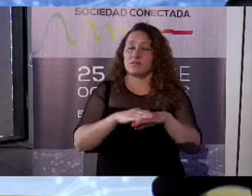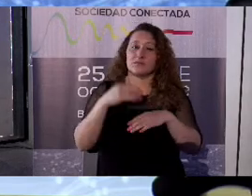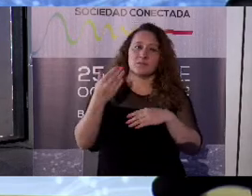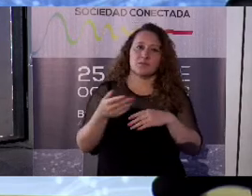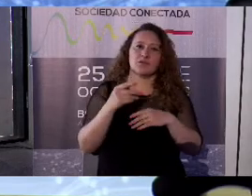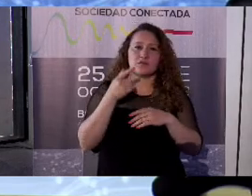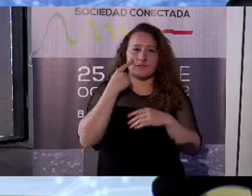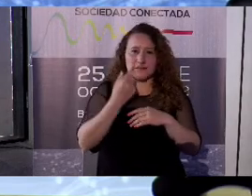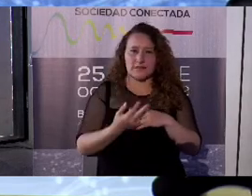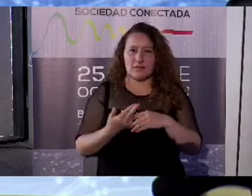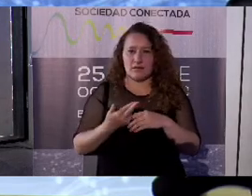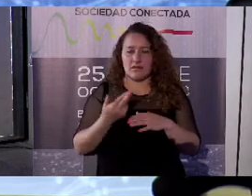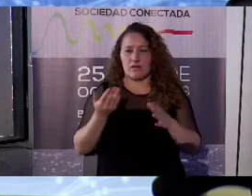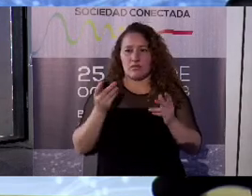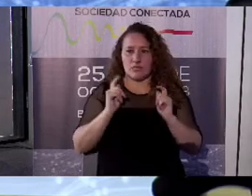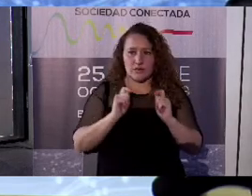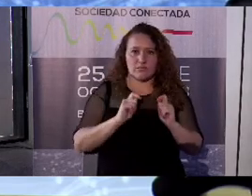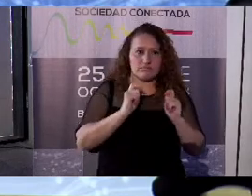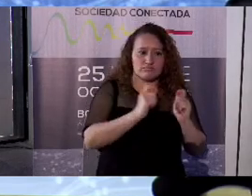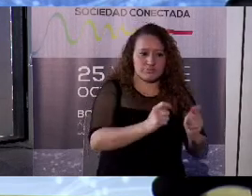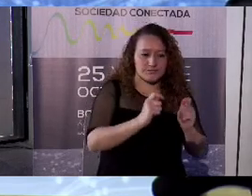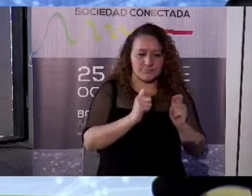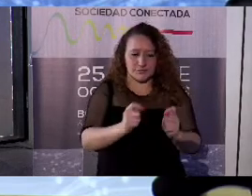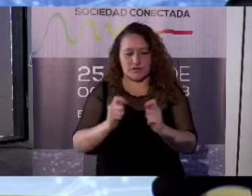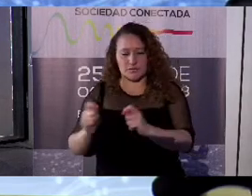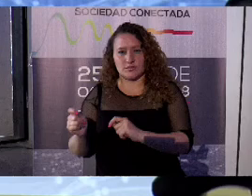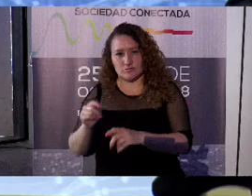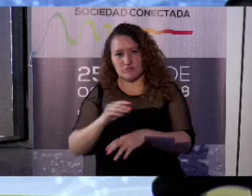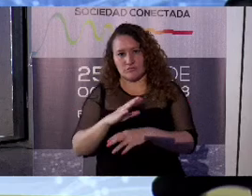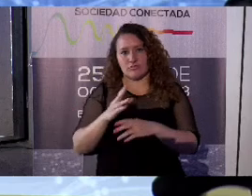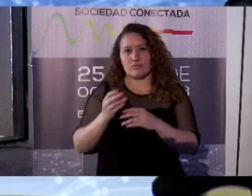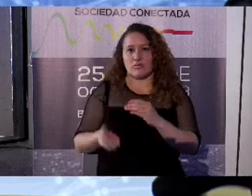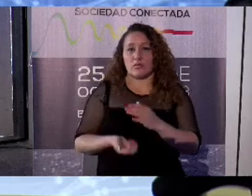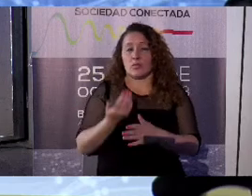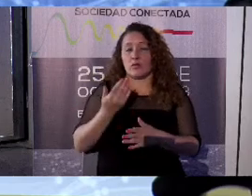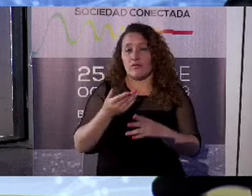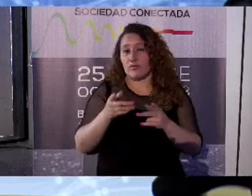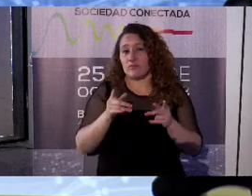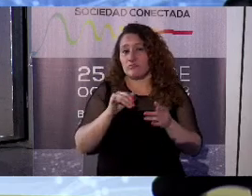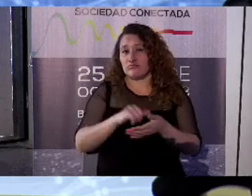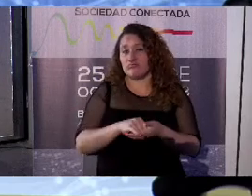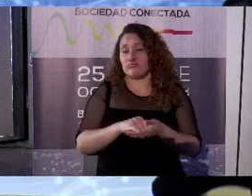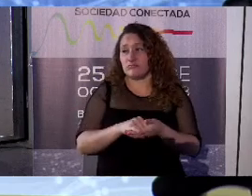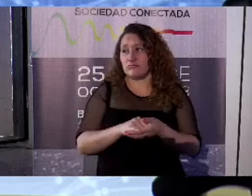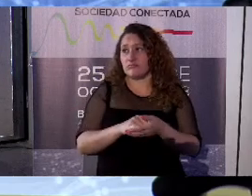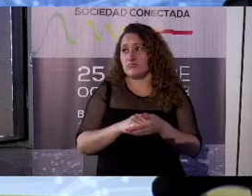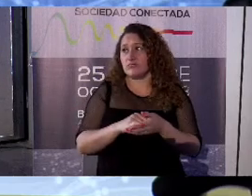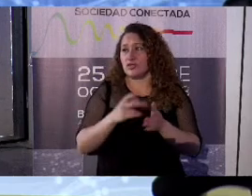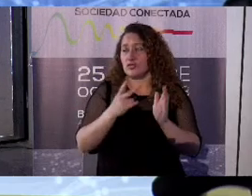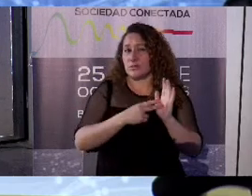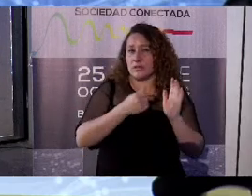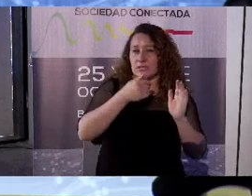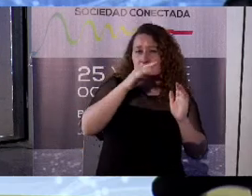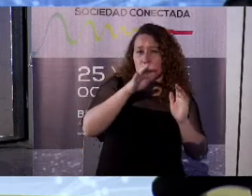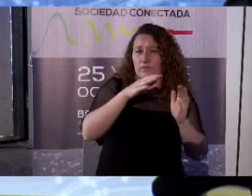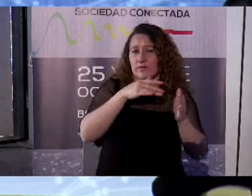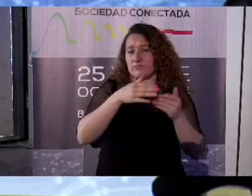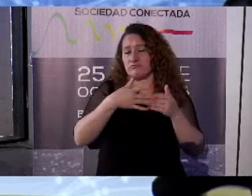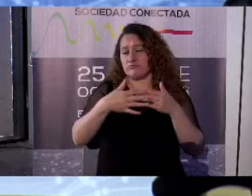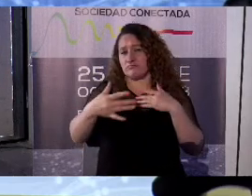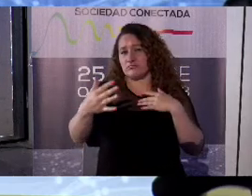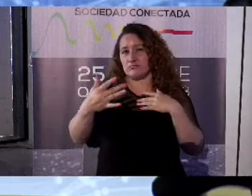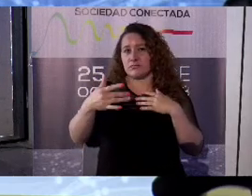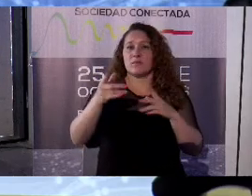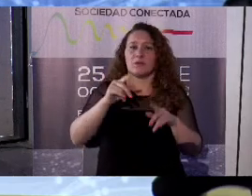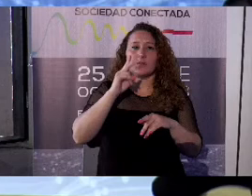que hay la posibilidad de asignar nuevo espectro a los incumbentes o a nuevos entrantes y hacia desde el 2019 en adelante inspeccionar el valor para